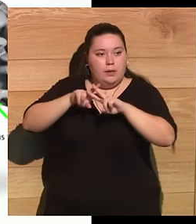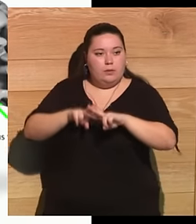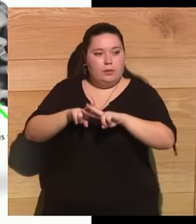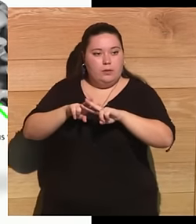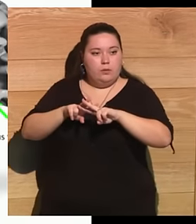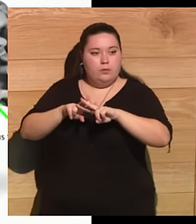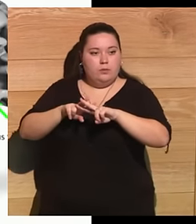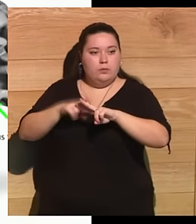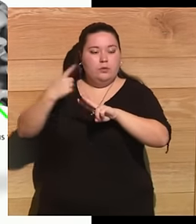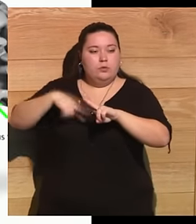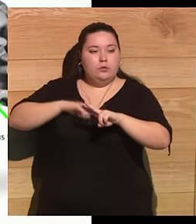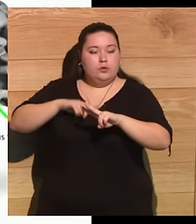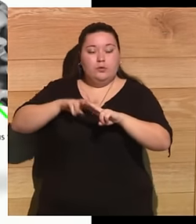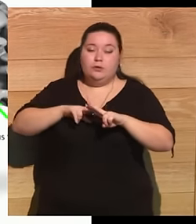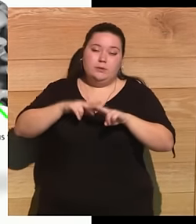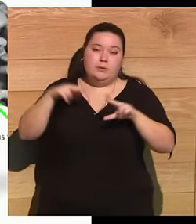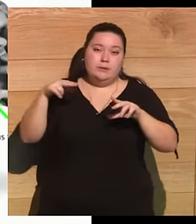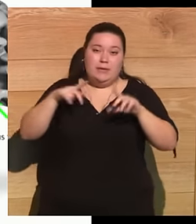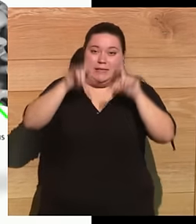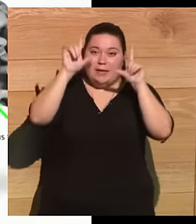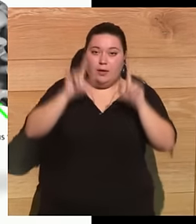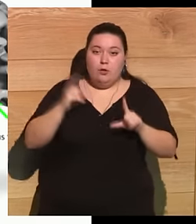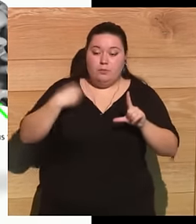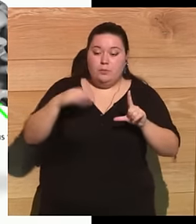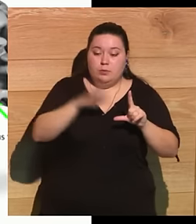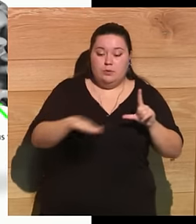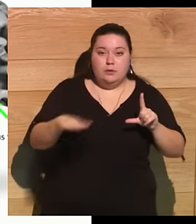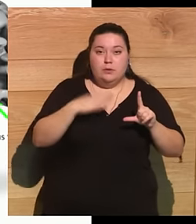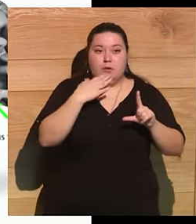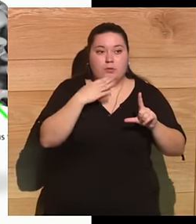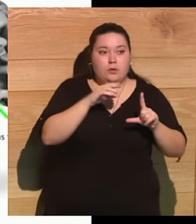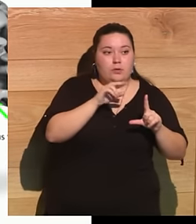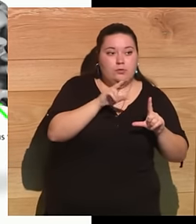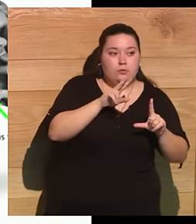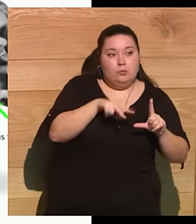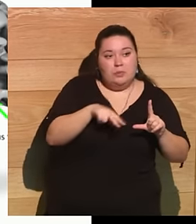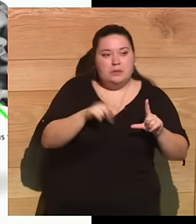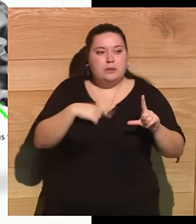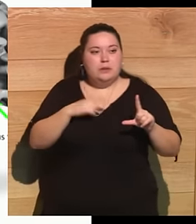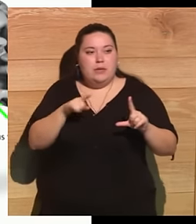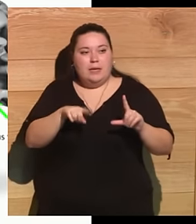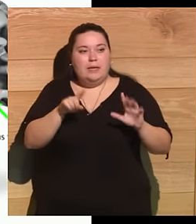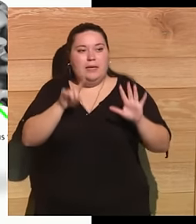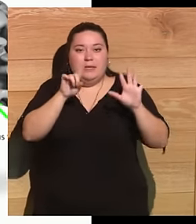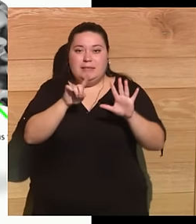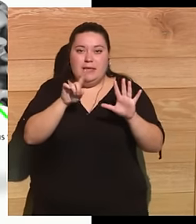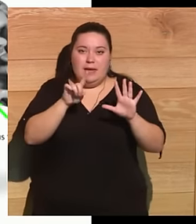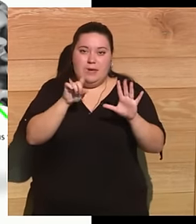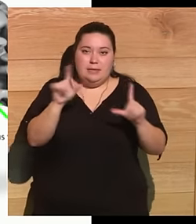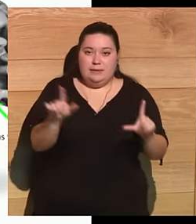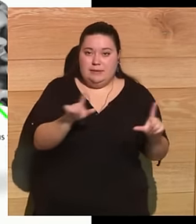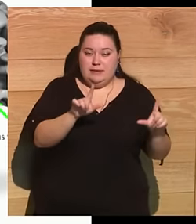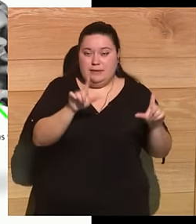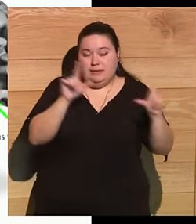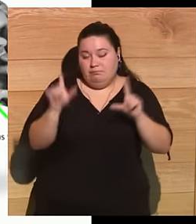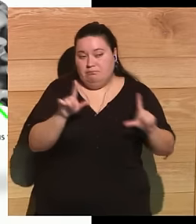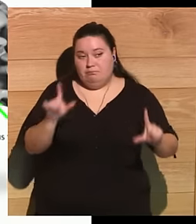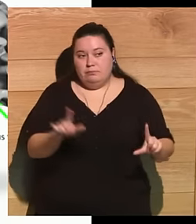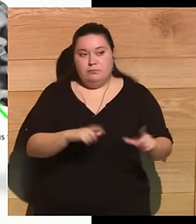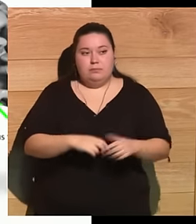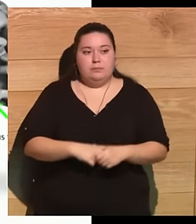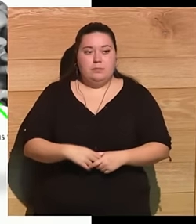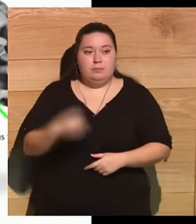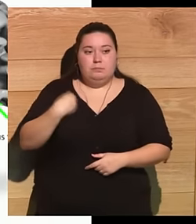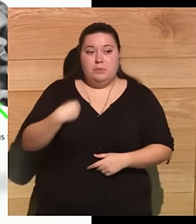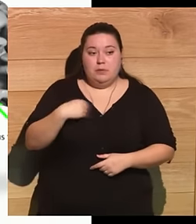bueno, hemos escaneado a los mismos niños cada dos meses. Aquí hay seis escáneres en los últimos... él